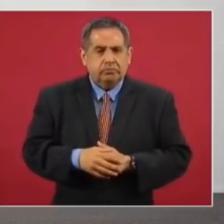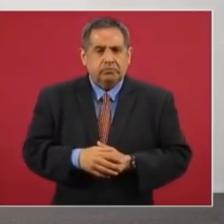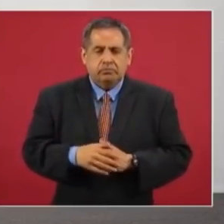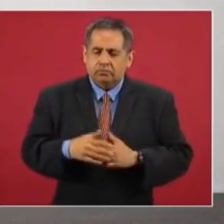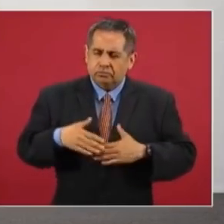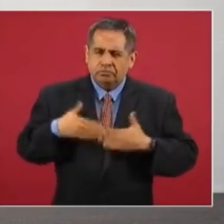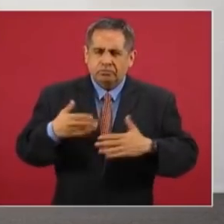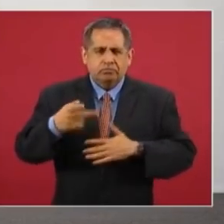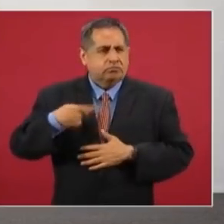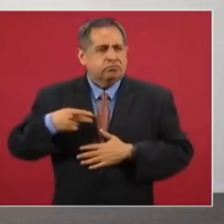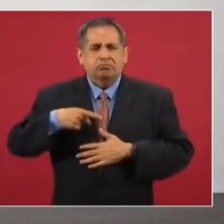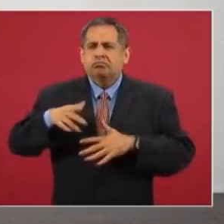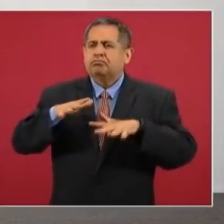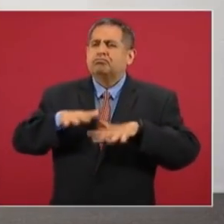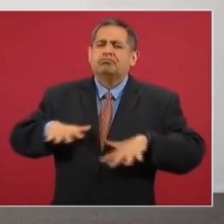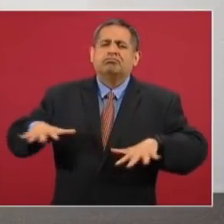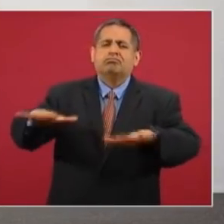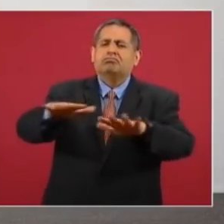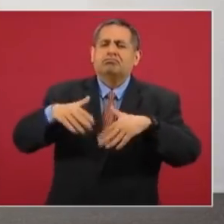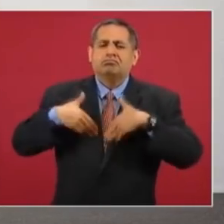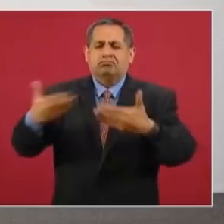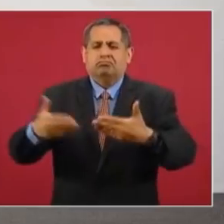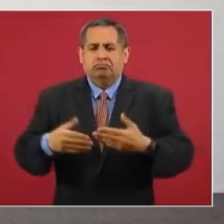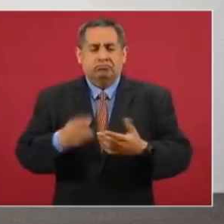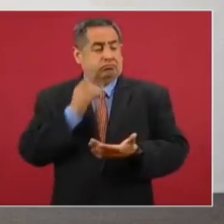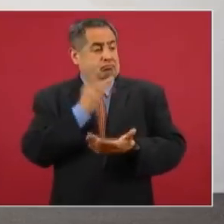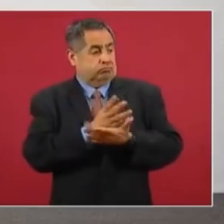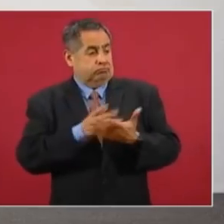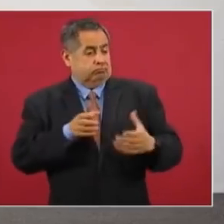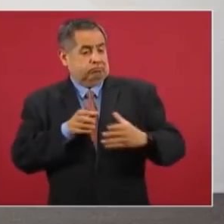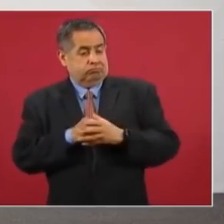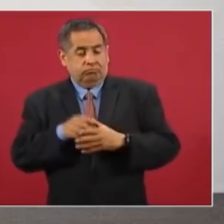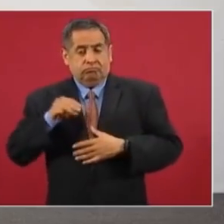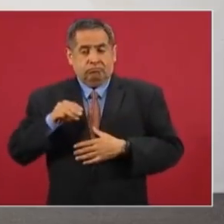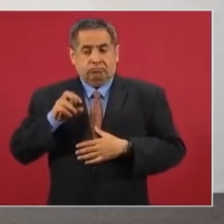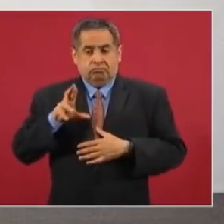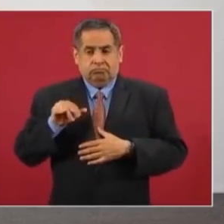al pueblo en general, no solo a los militantes de Morena.